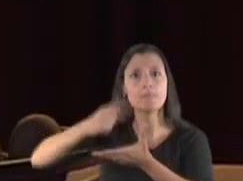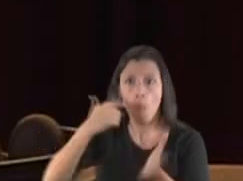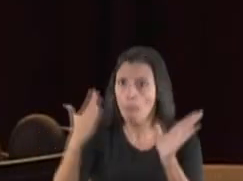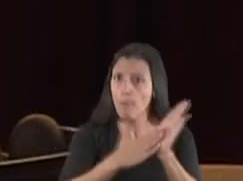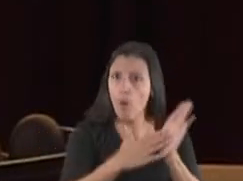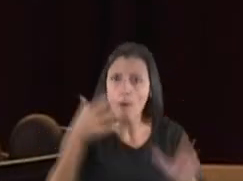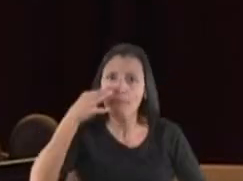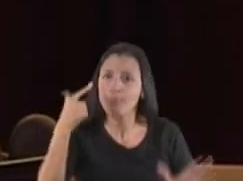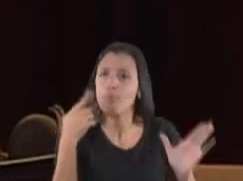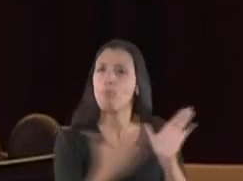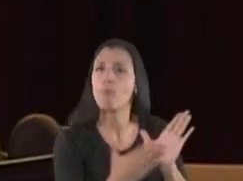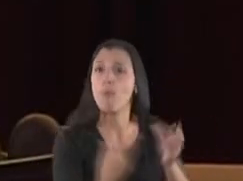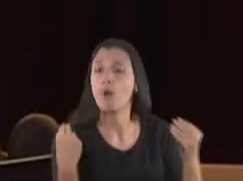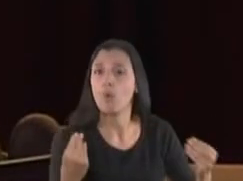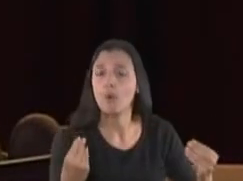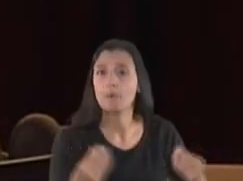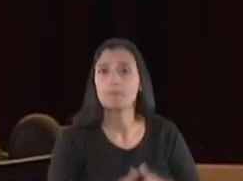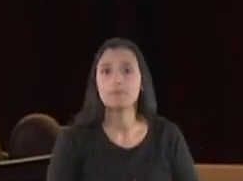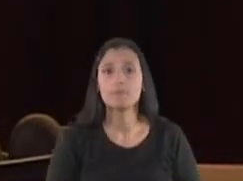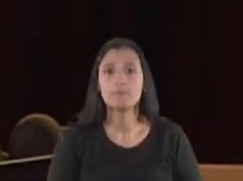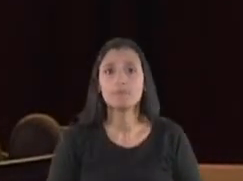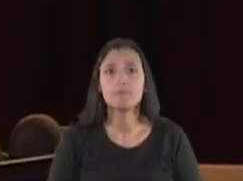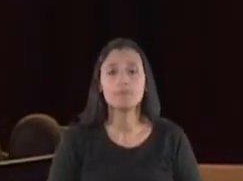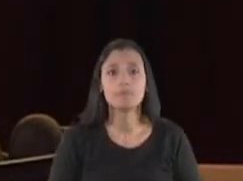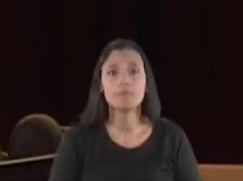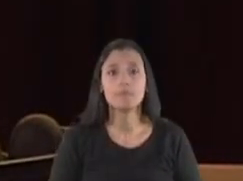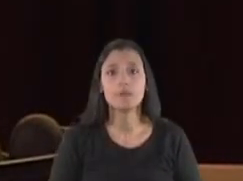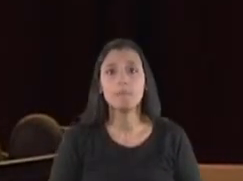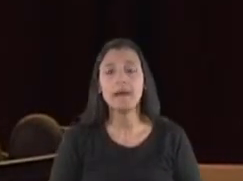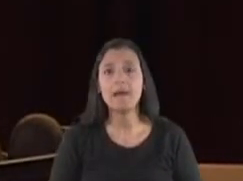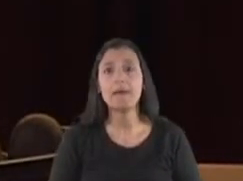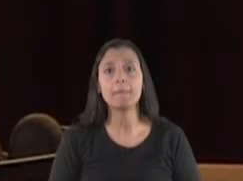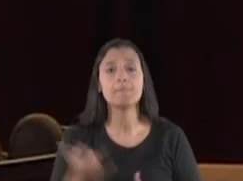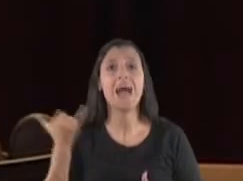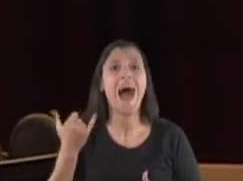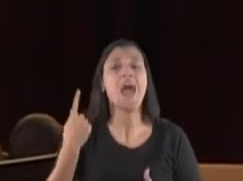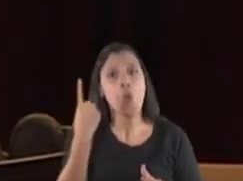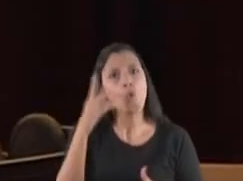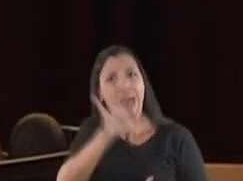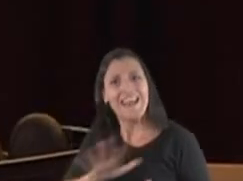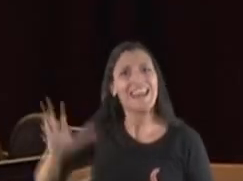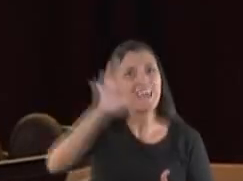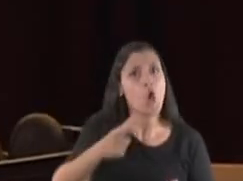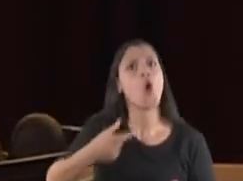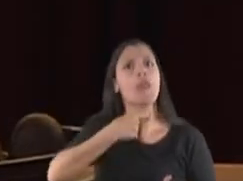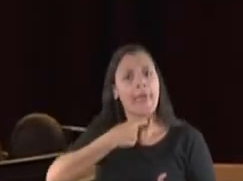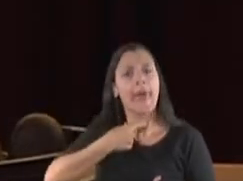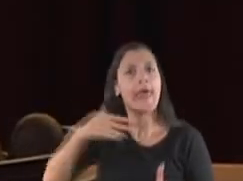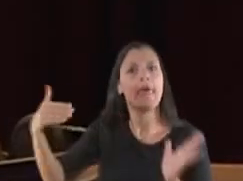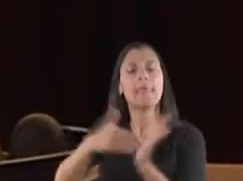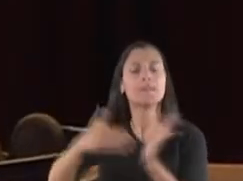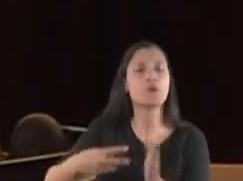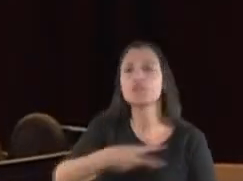prueba es Europa, abroquelada en una región que quiere fortalecerse frente a la amenaza china y la